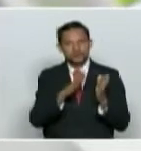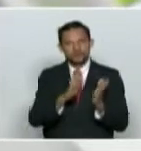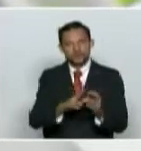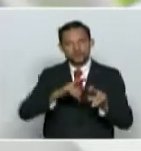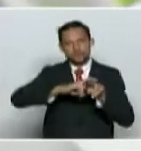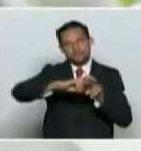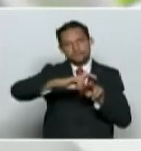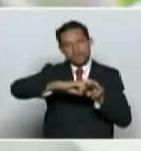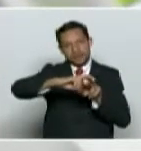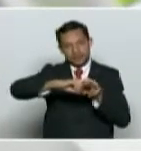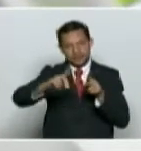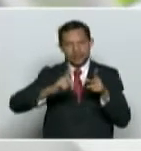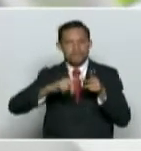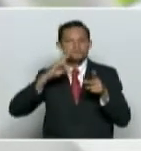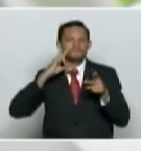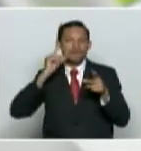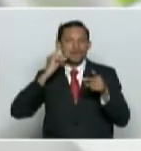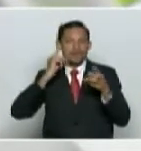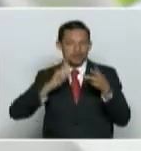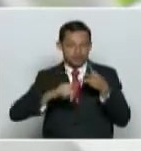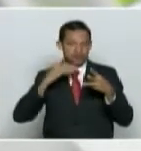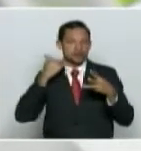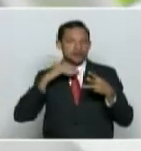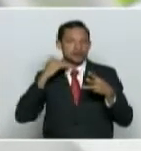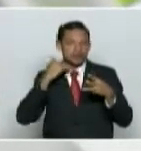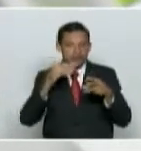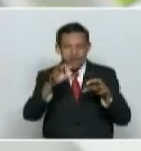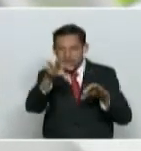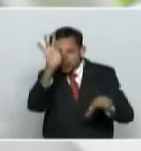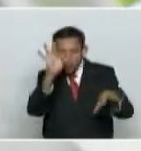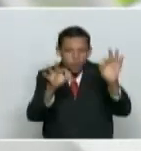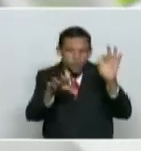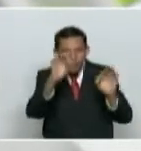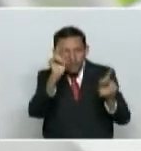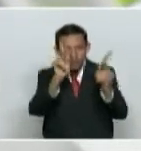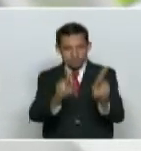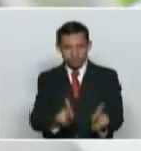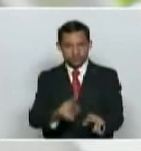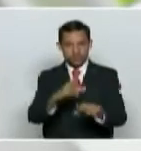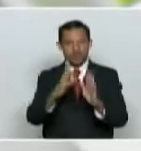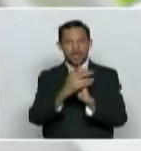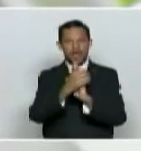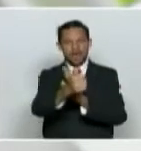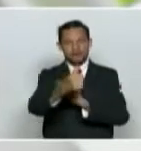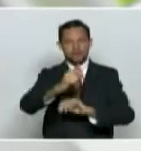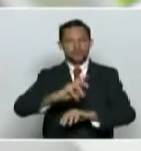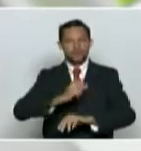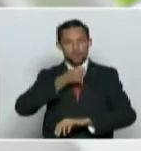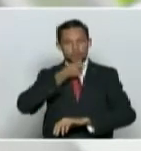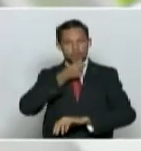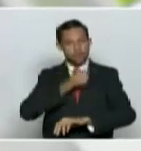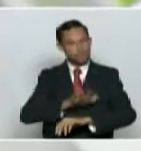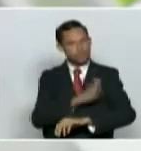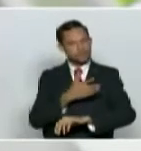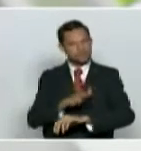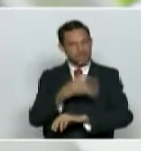de Manizales, Pereira y la ciudad de Armenia. Y allí, de la cantidad de personas que se presentaron, que creemos que fueron como más de 350,